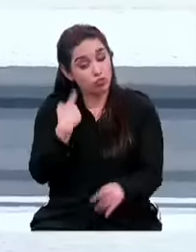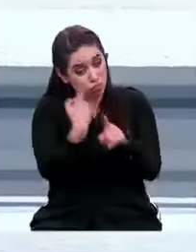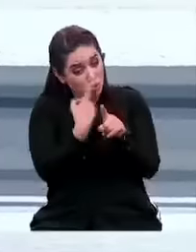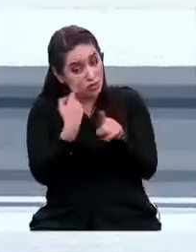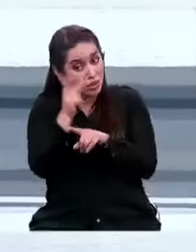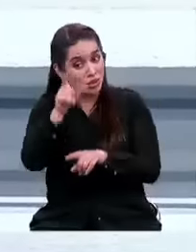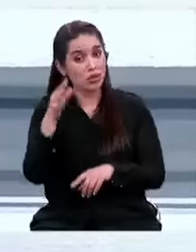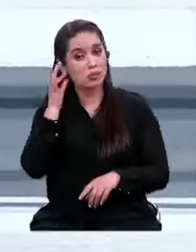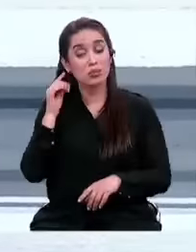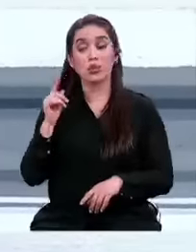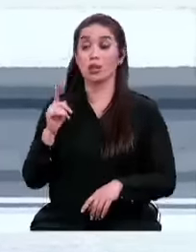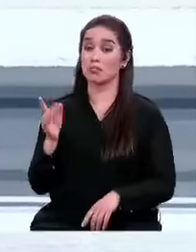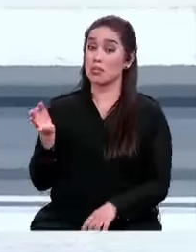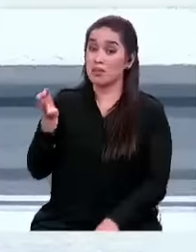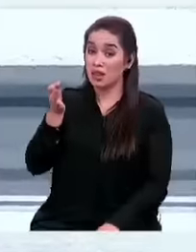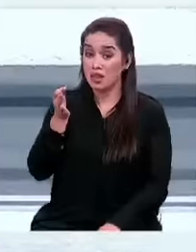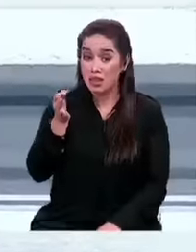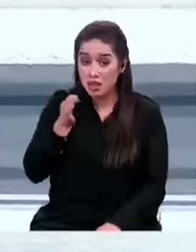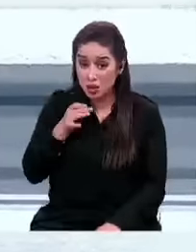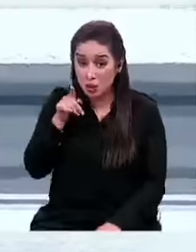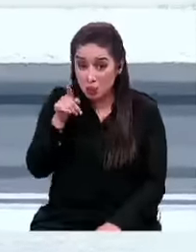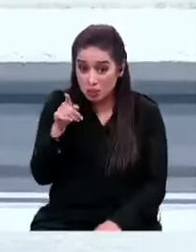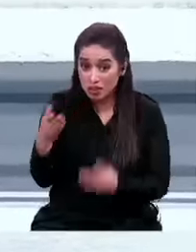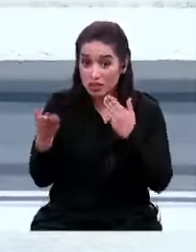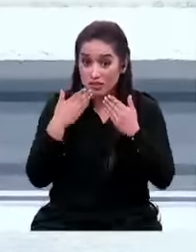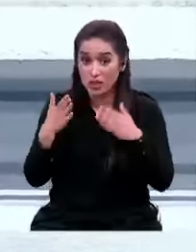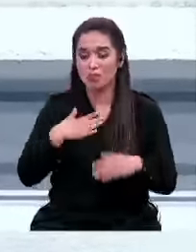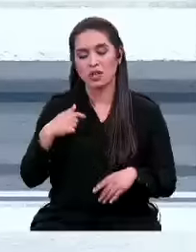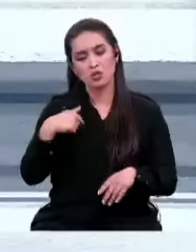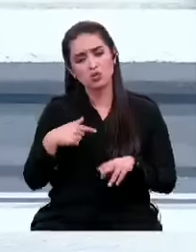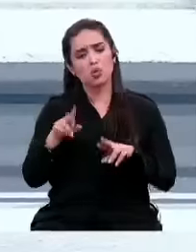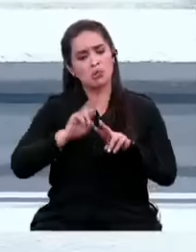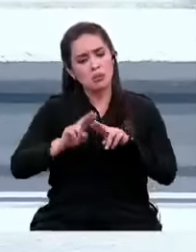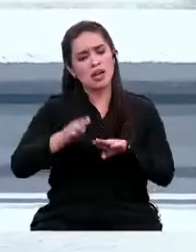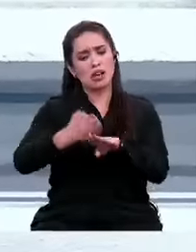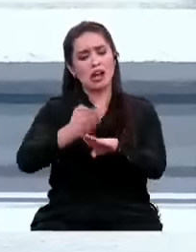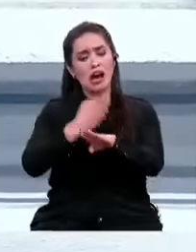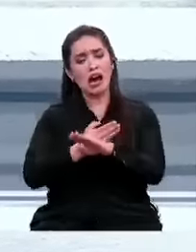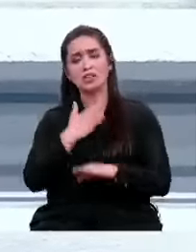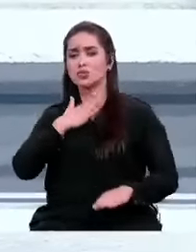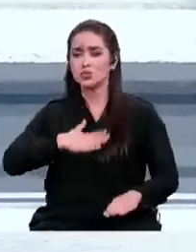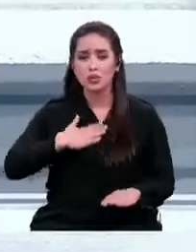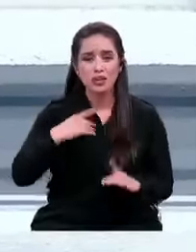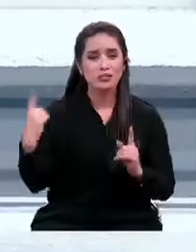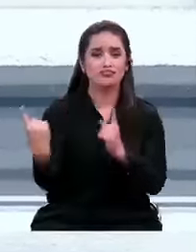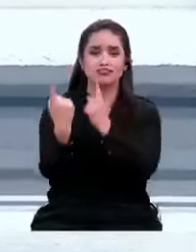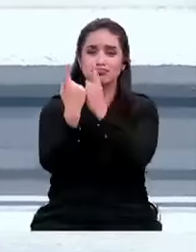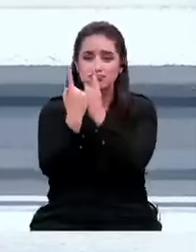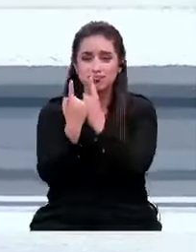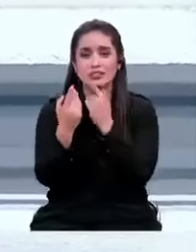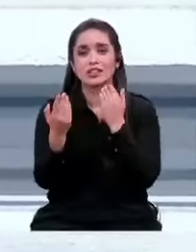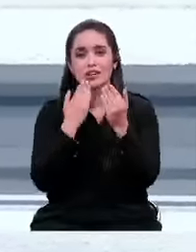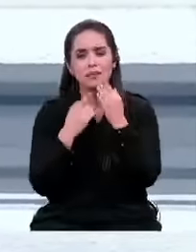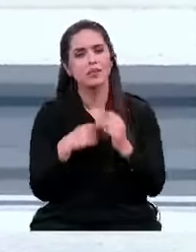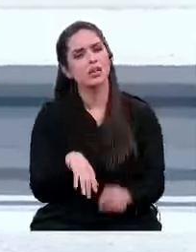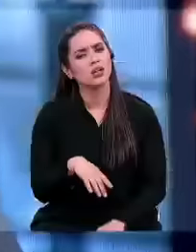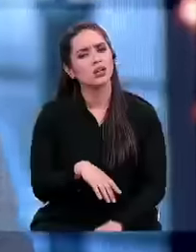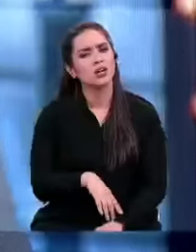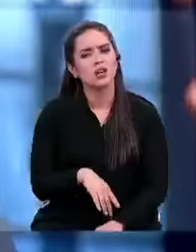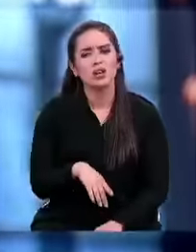es que a mí me dijeron que usted me iba a entrevistar a mí, o yo vine toda preparada, ilusionada, y a este momento. A ver, espera un poquito. ¿Quién le dijo